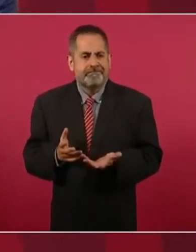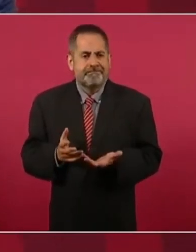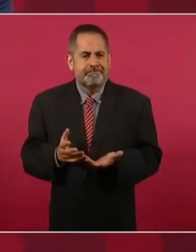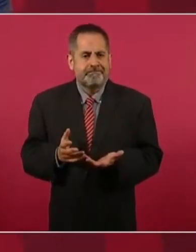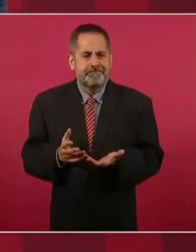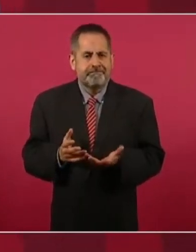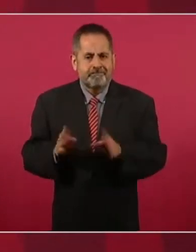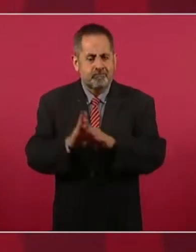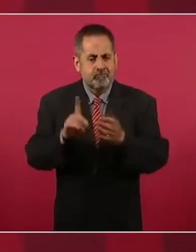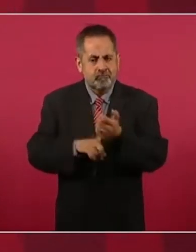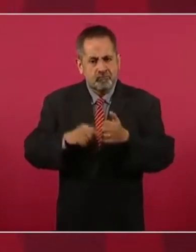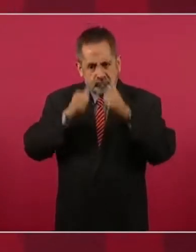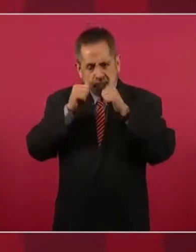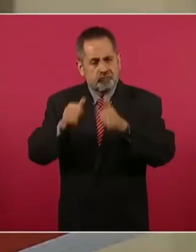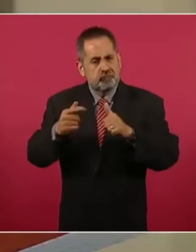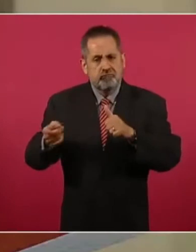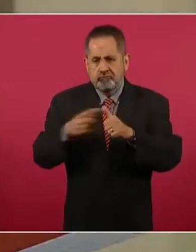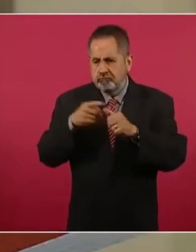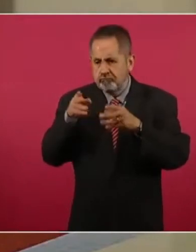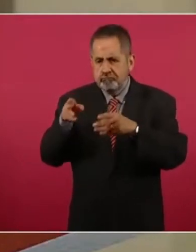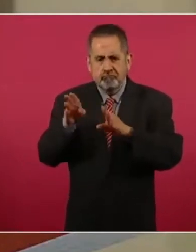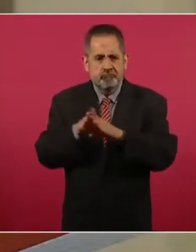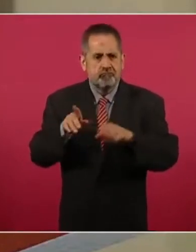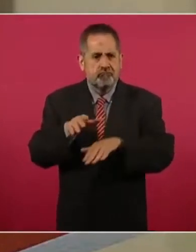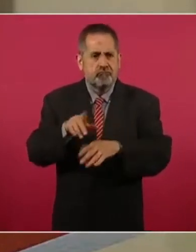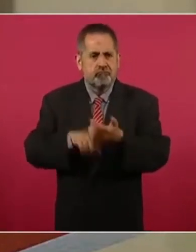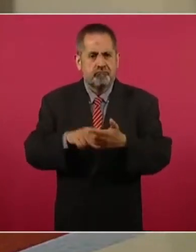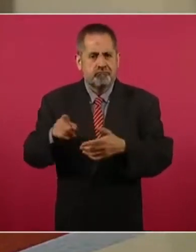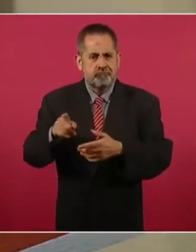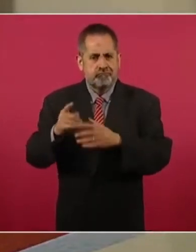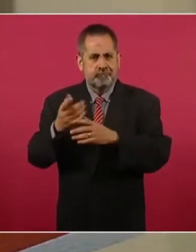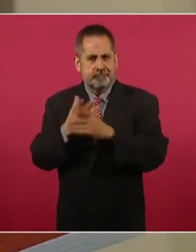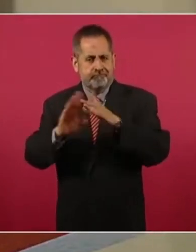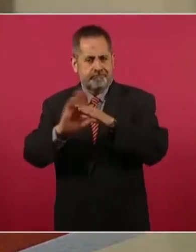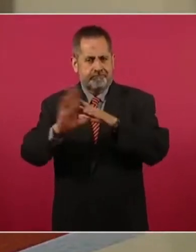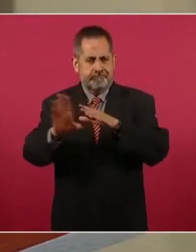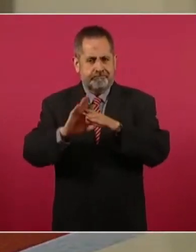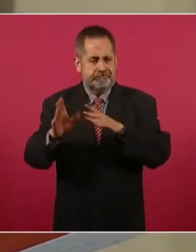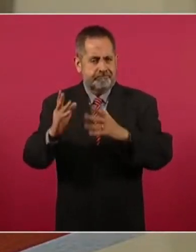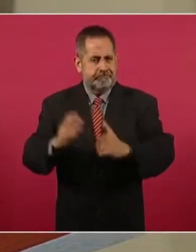se atiende el asunto migratorio.